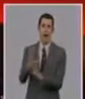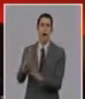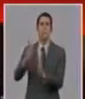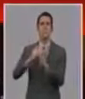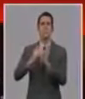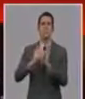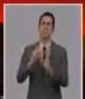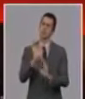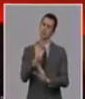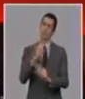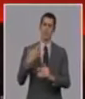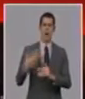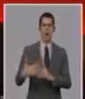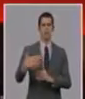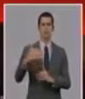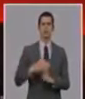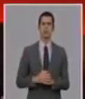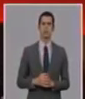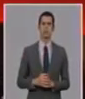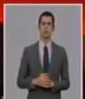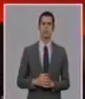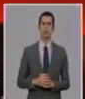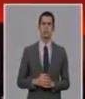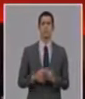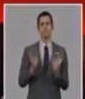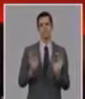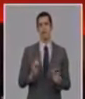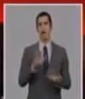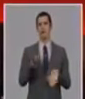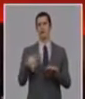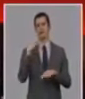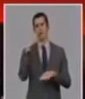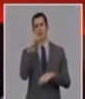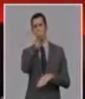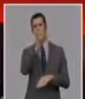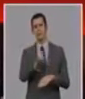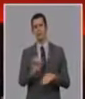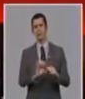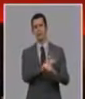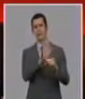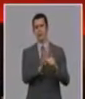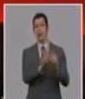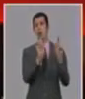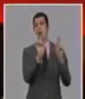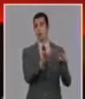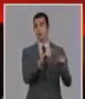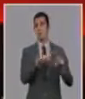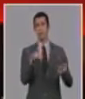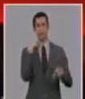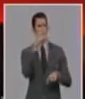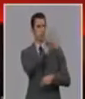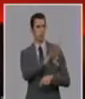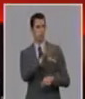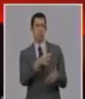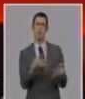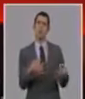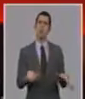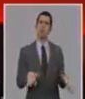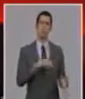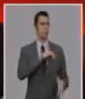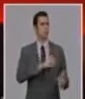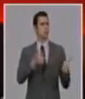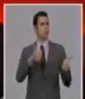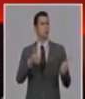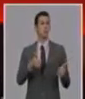asintomáticos, como él decía, han mostrado tener lesiones pulmonares y, por ejemplo, en la investigación nuestra hemos visto